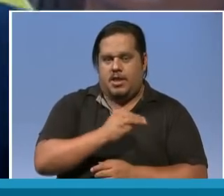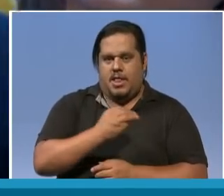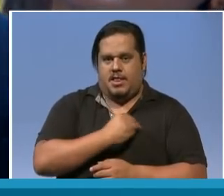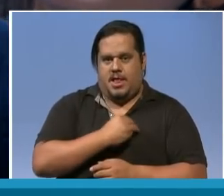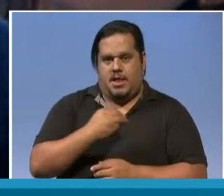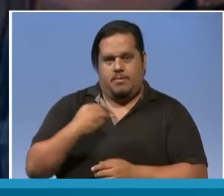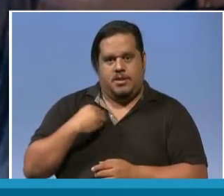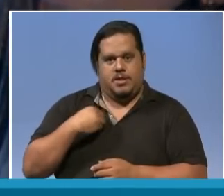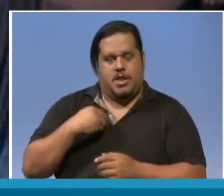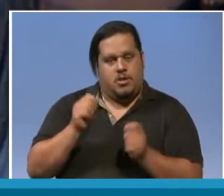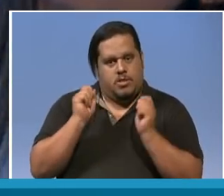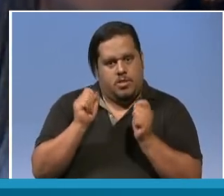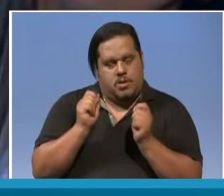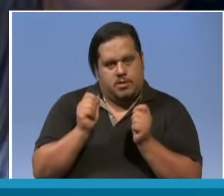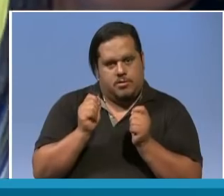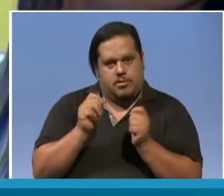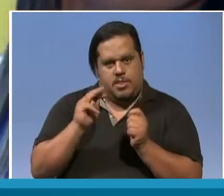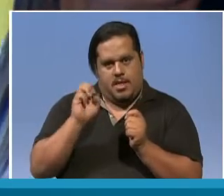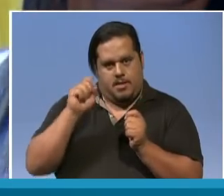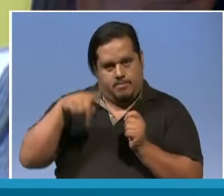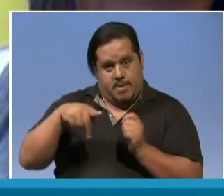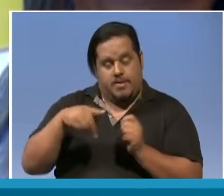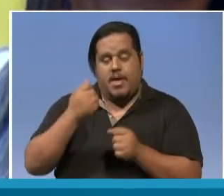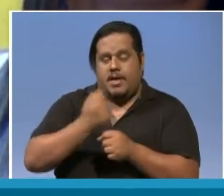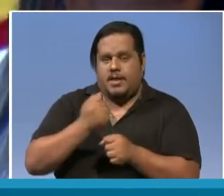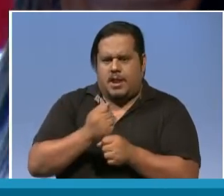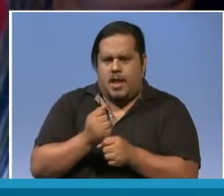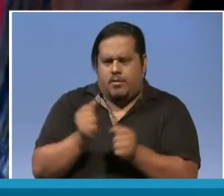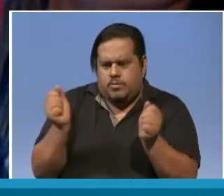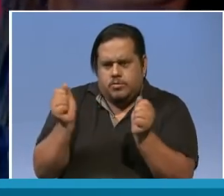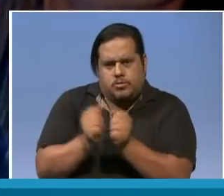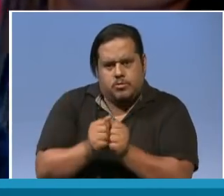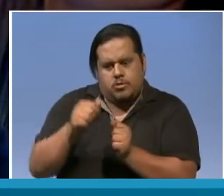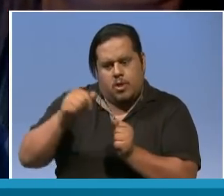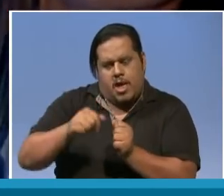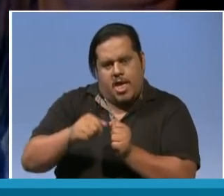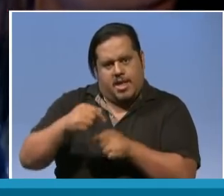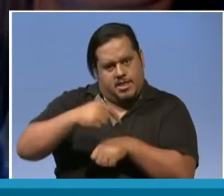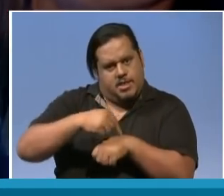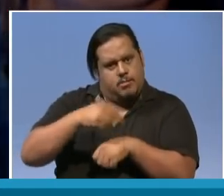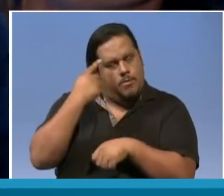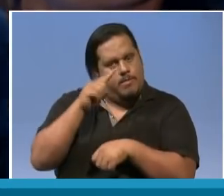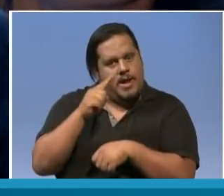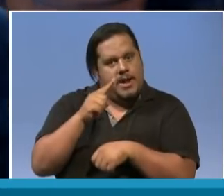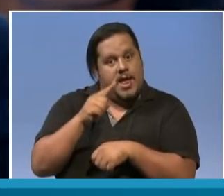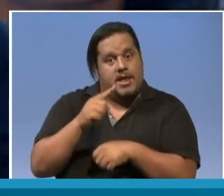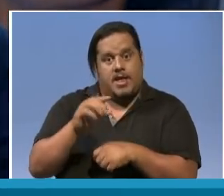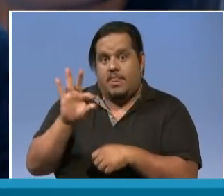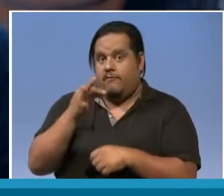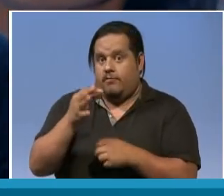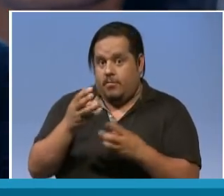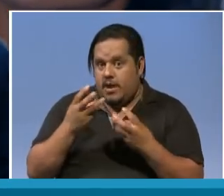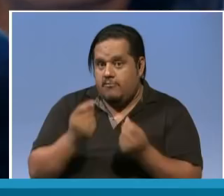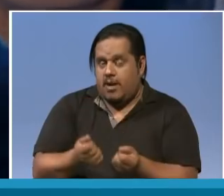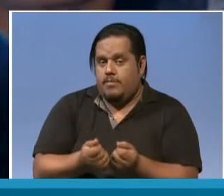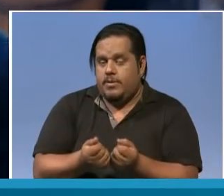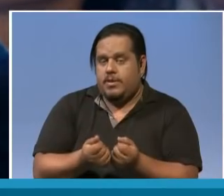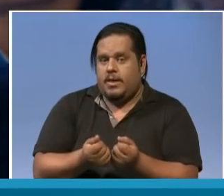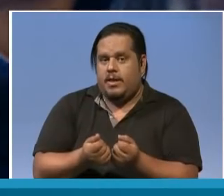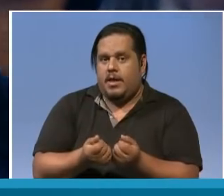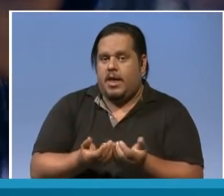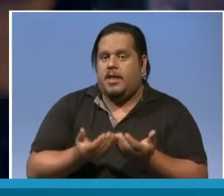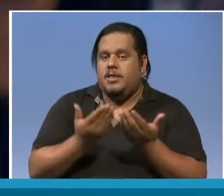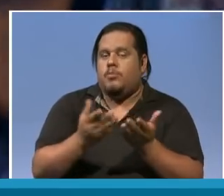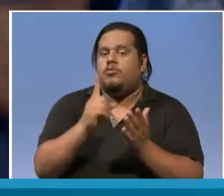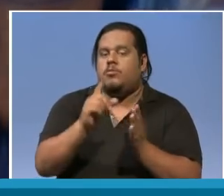de Educación que trabajemos en conjunto en este periodo para que de manera pronta demos una señal